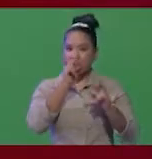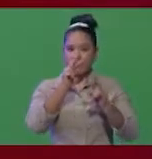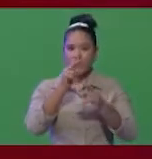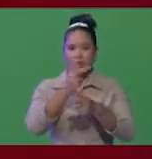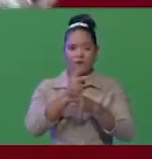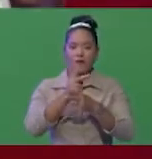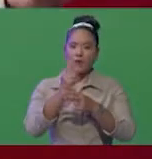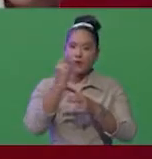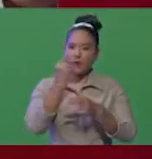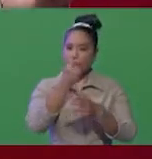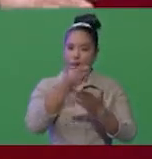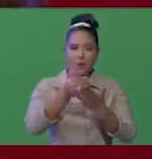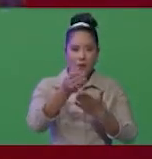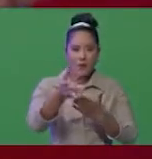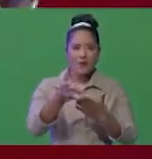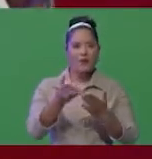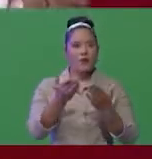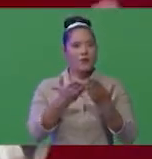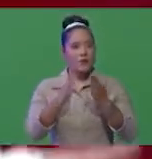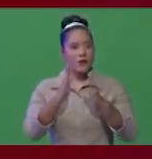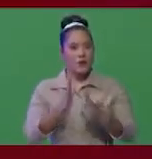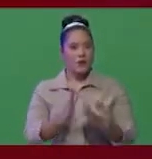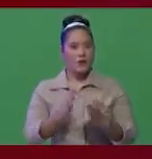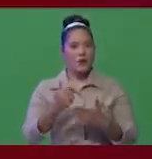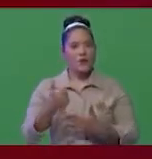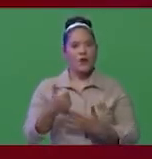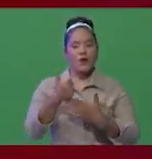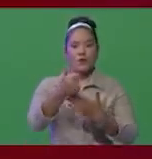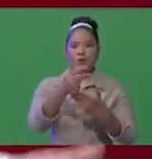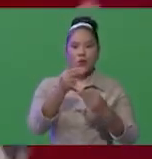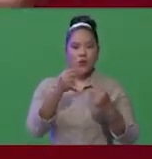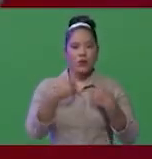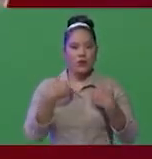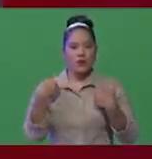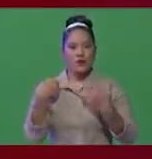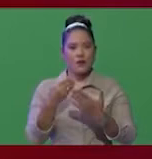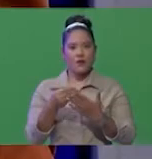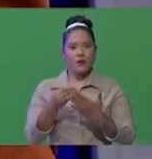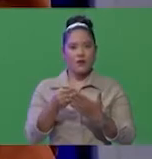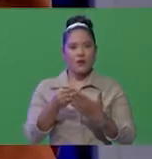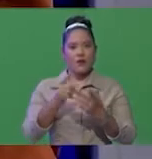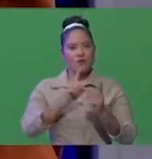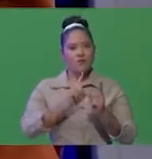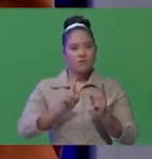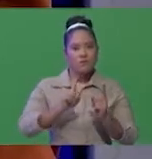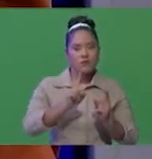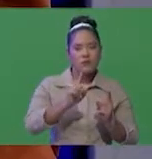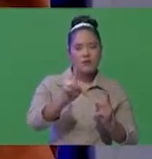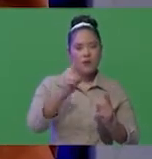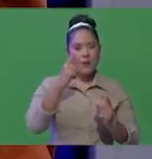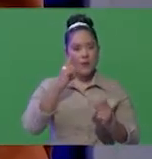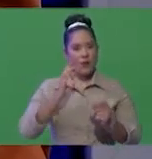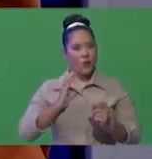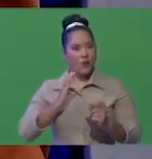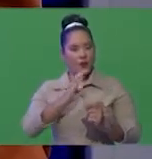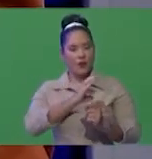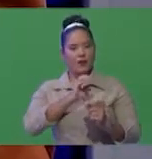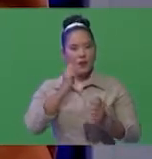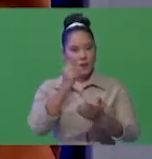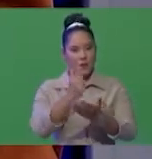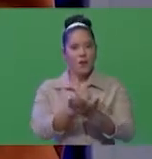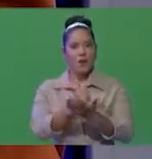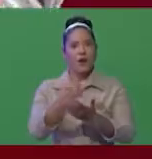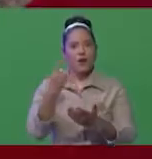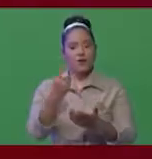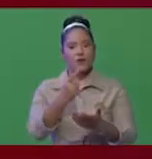cosas que ayudan al servidor en el momento que no tiene los recursos. Acercarse a nosotros, claro. Y serán aprobados